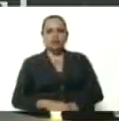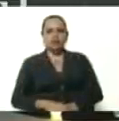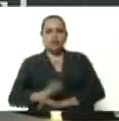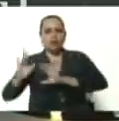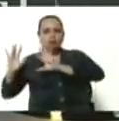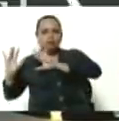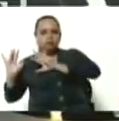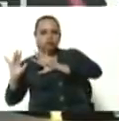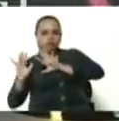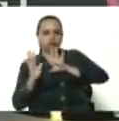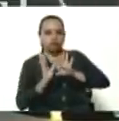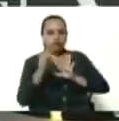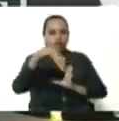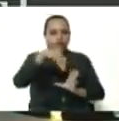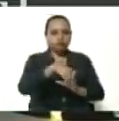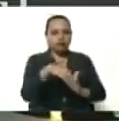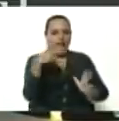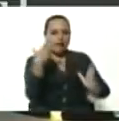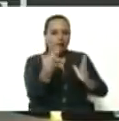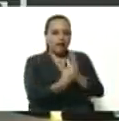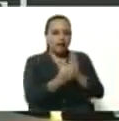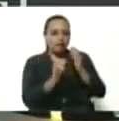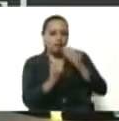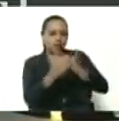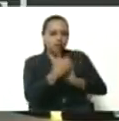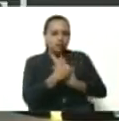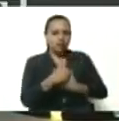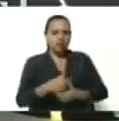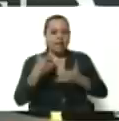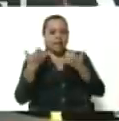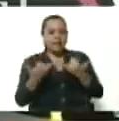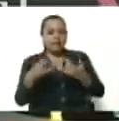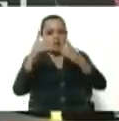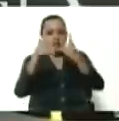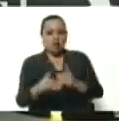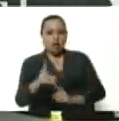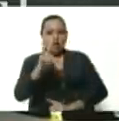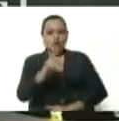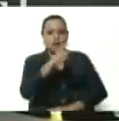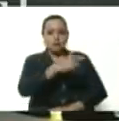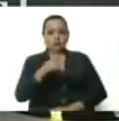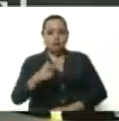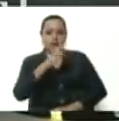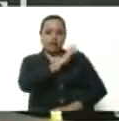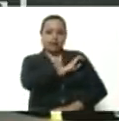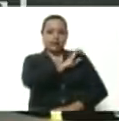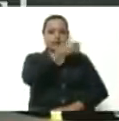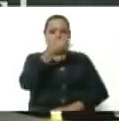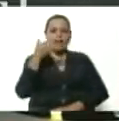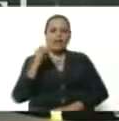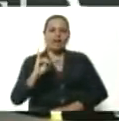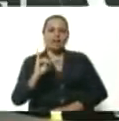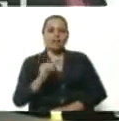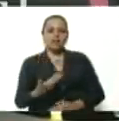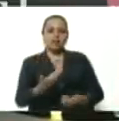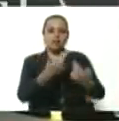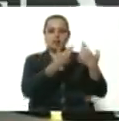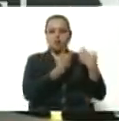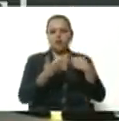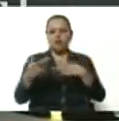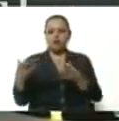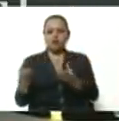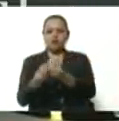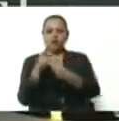cruces furtivos, ilegales. Ya se designaron los dos oficiales generales, quienes están en plena